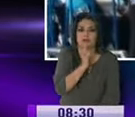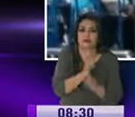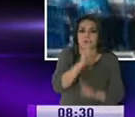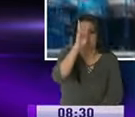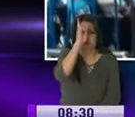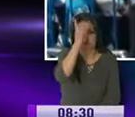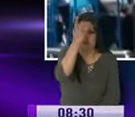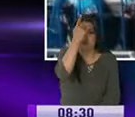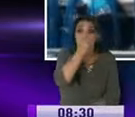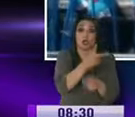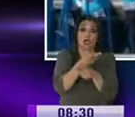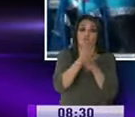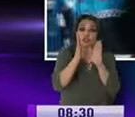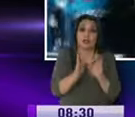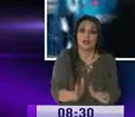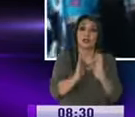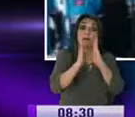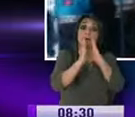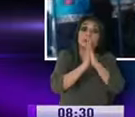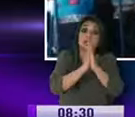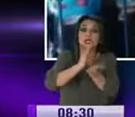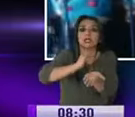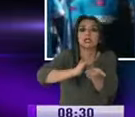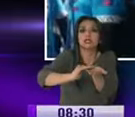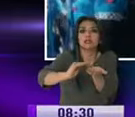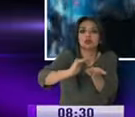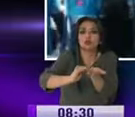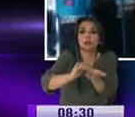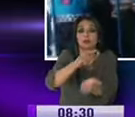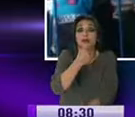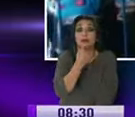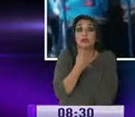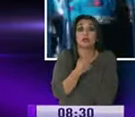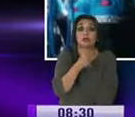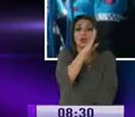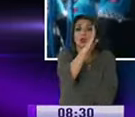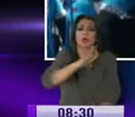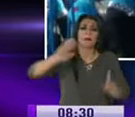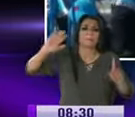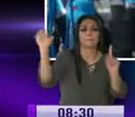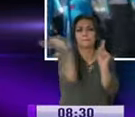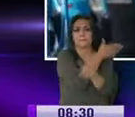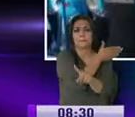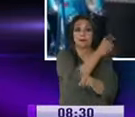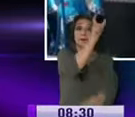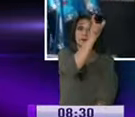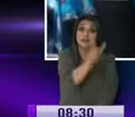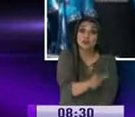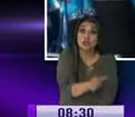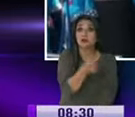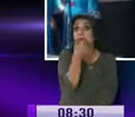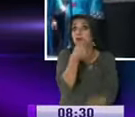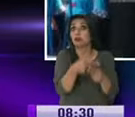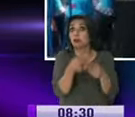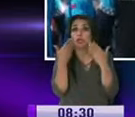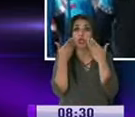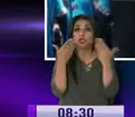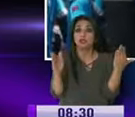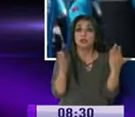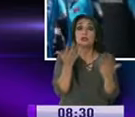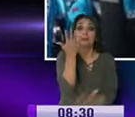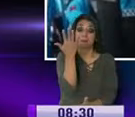días y nadie es capaz de llamar a reparaciones, ni los señores del centro comercial ubicado en la América y la Y. ¿Eh? el hueco y